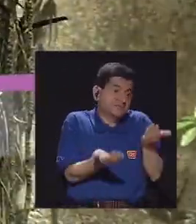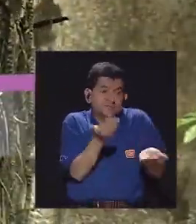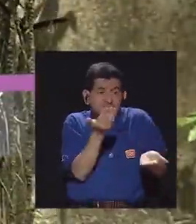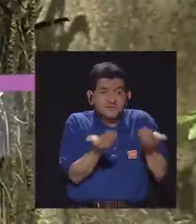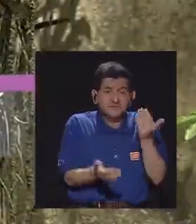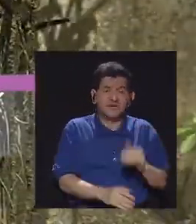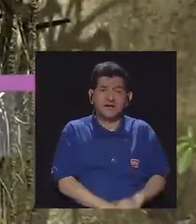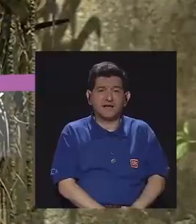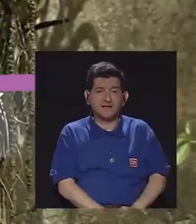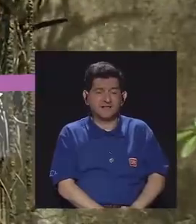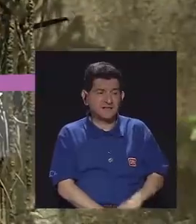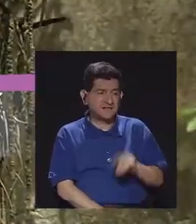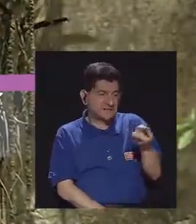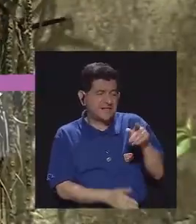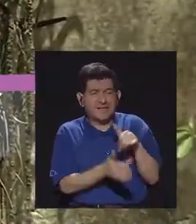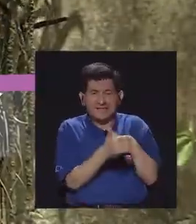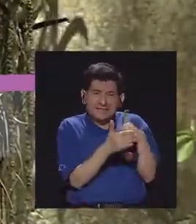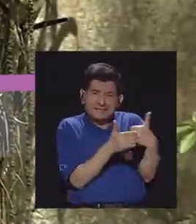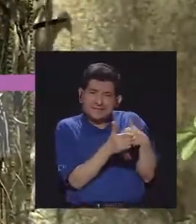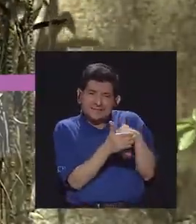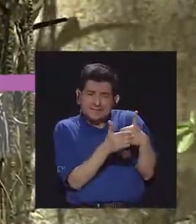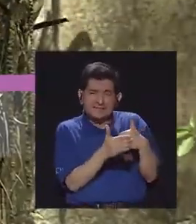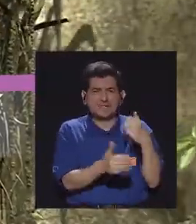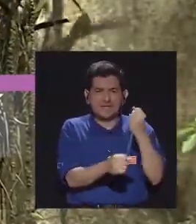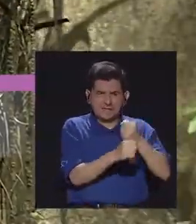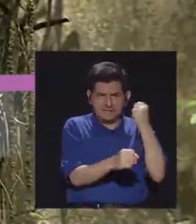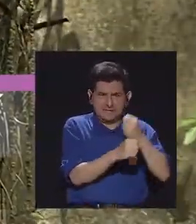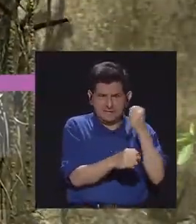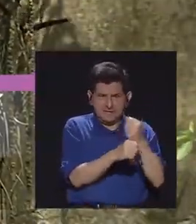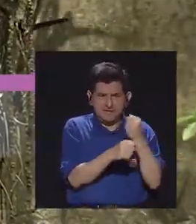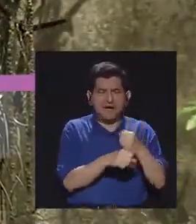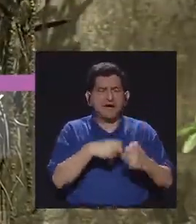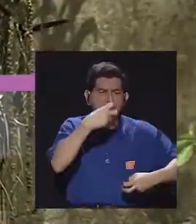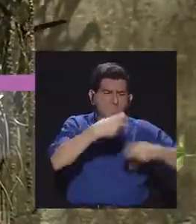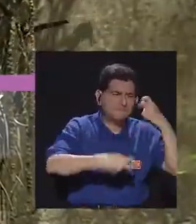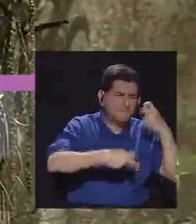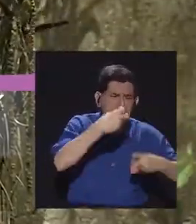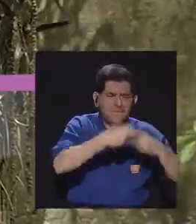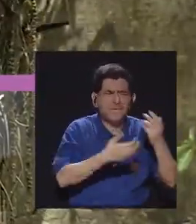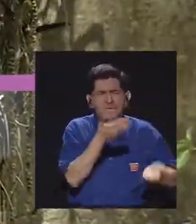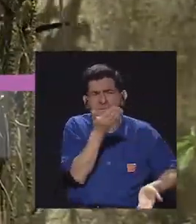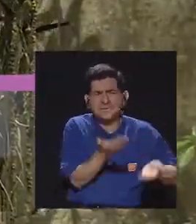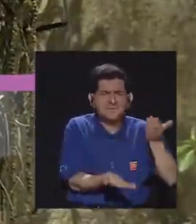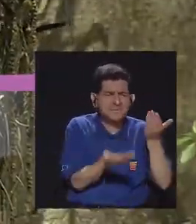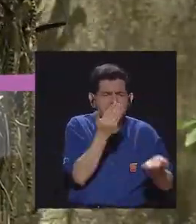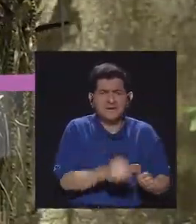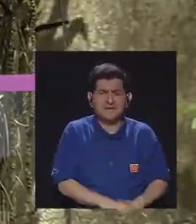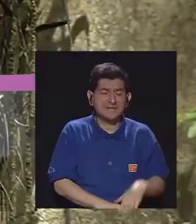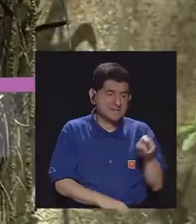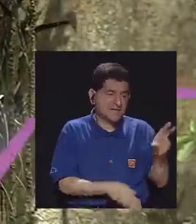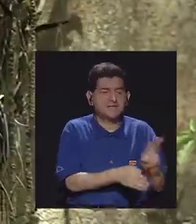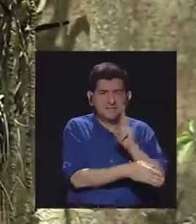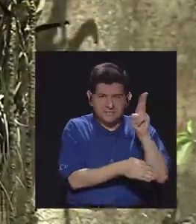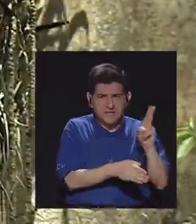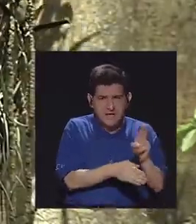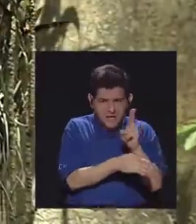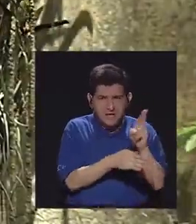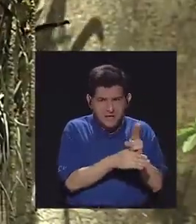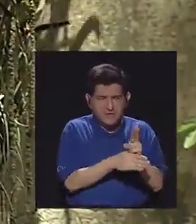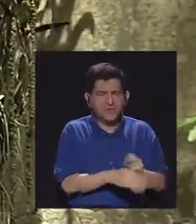ahí tal vez débiles, trabajar un poco alguna problemática que posiblemente lo haya llevado al